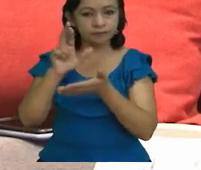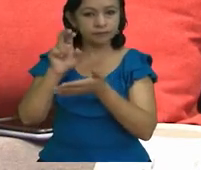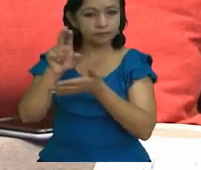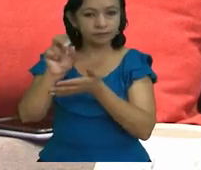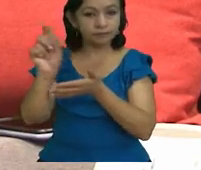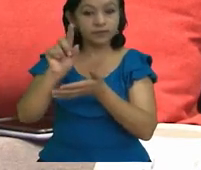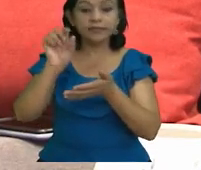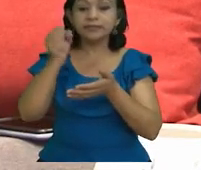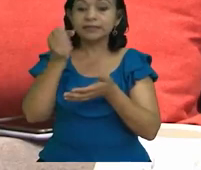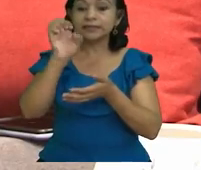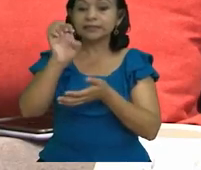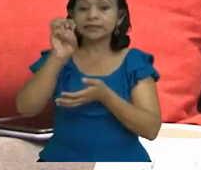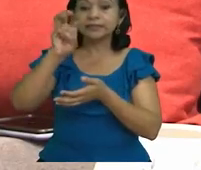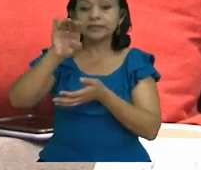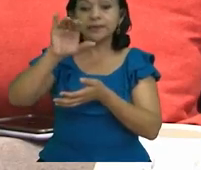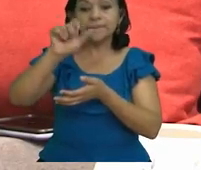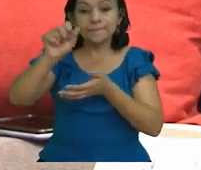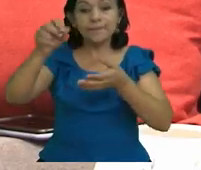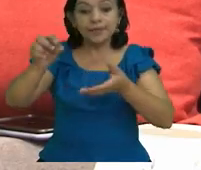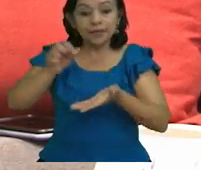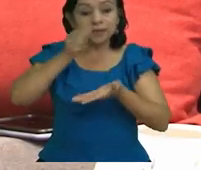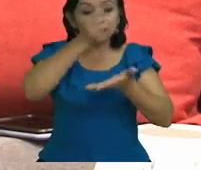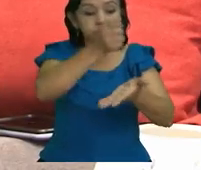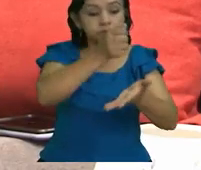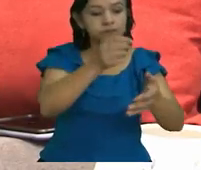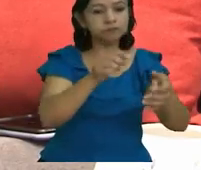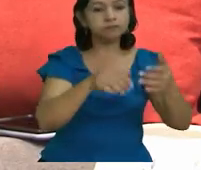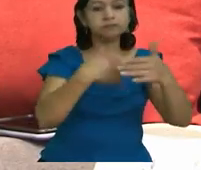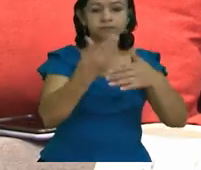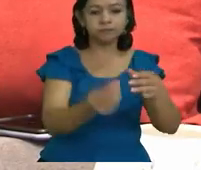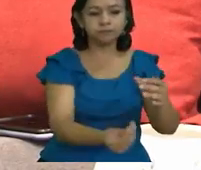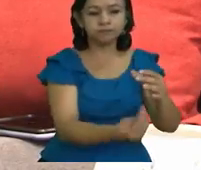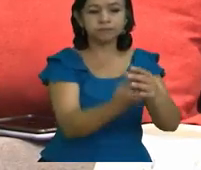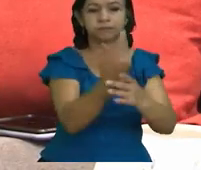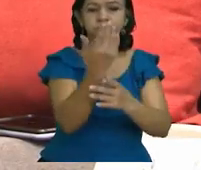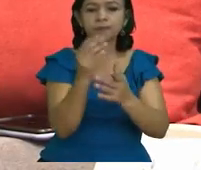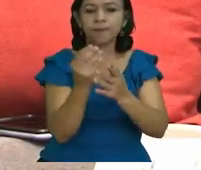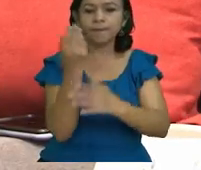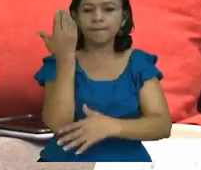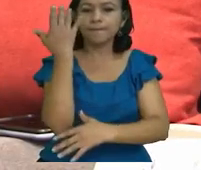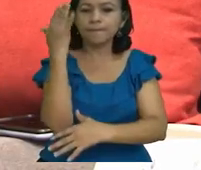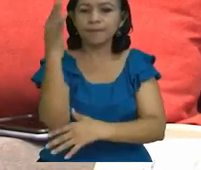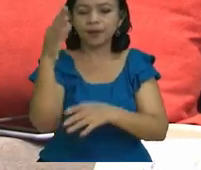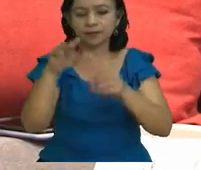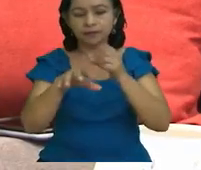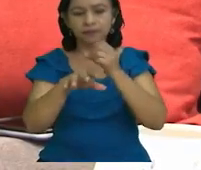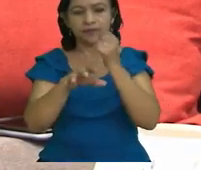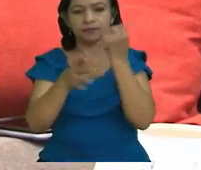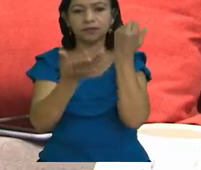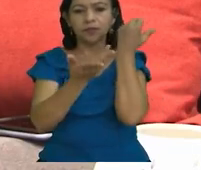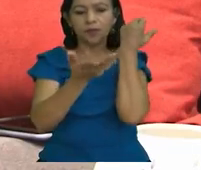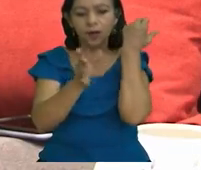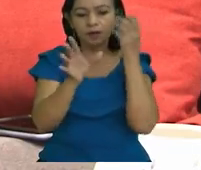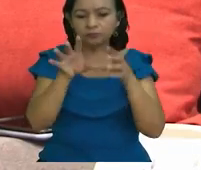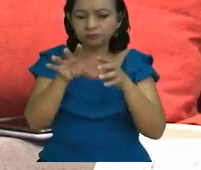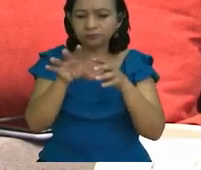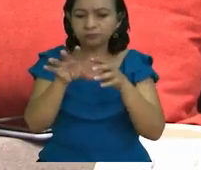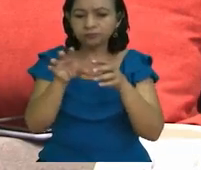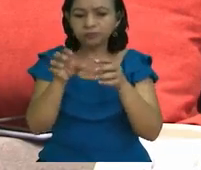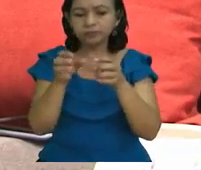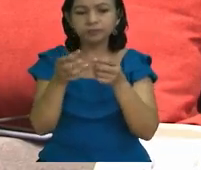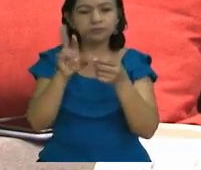que inicien. El entrega, por ejemplo, material vegetativo, puede ser de raíces y tubérculos, la entrega